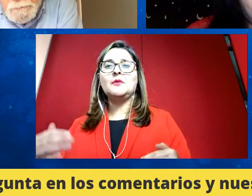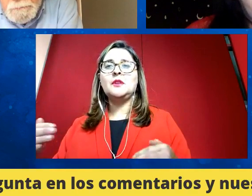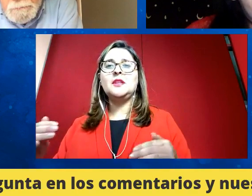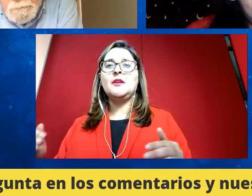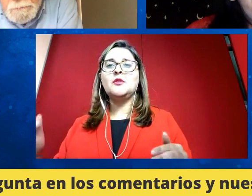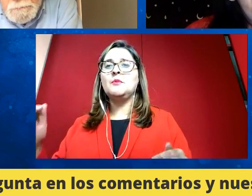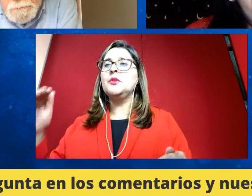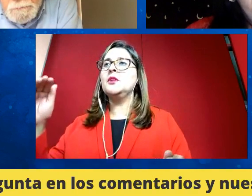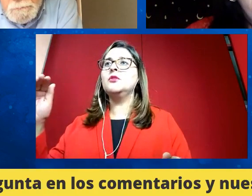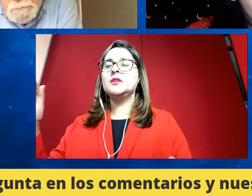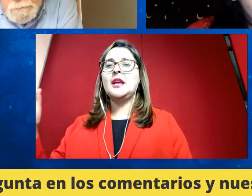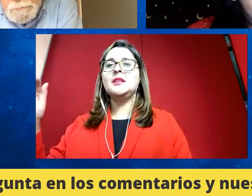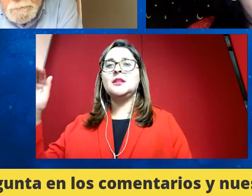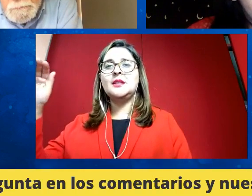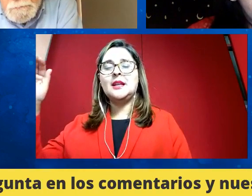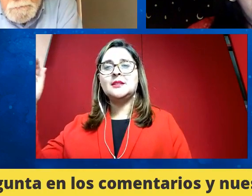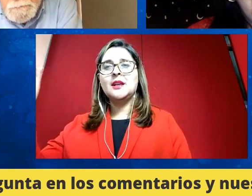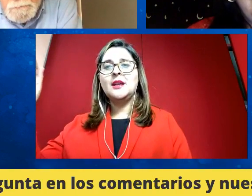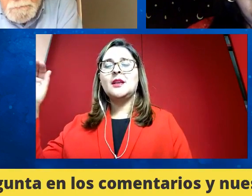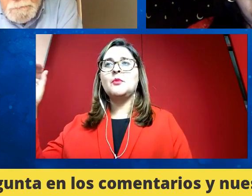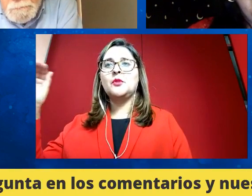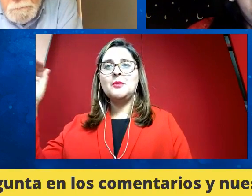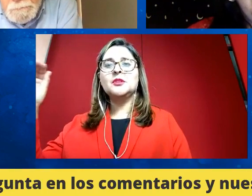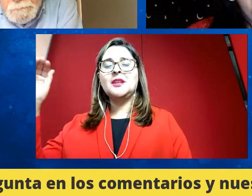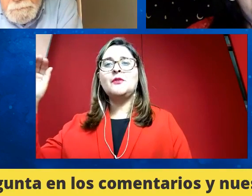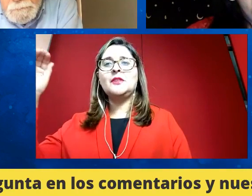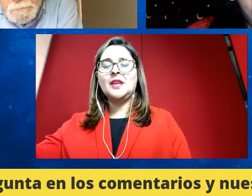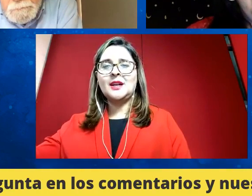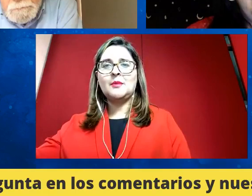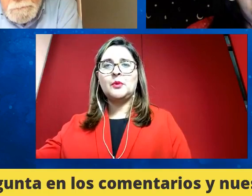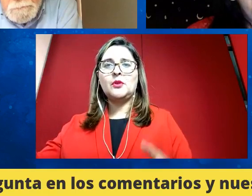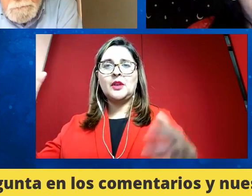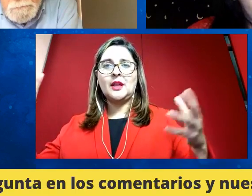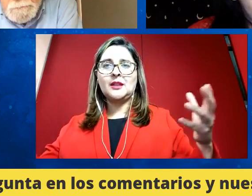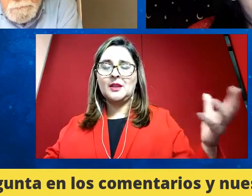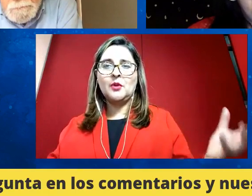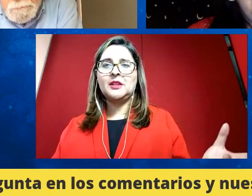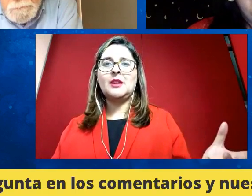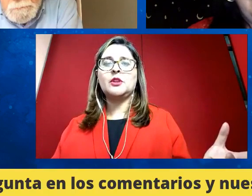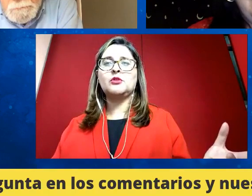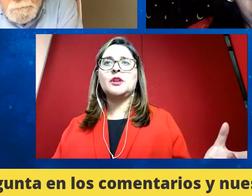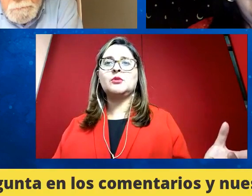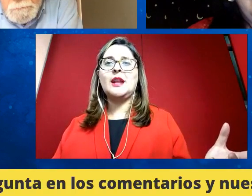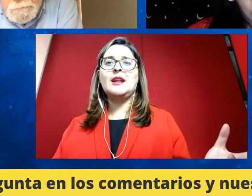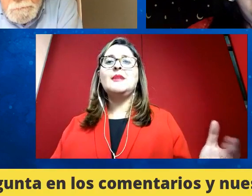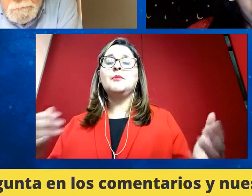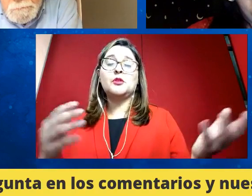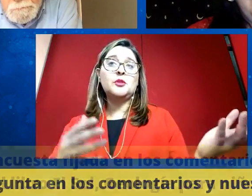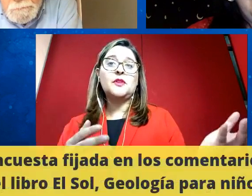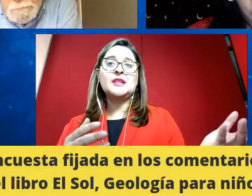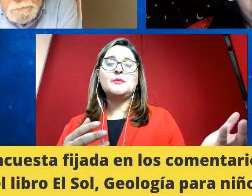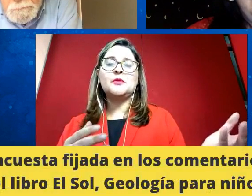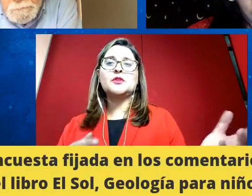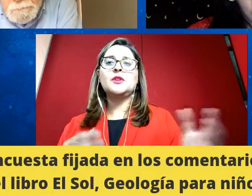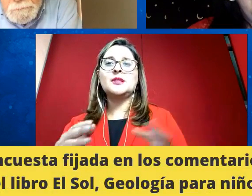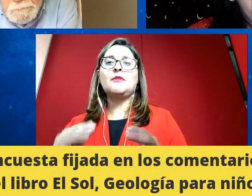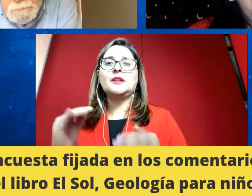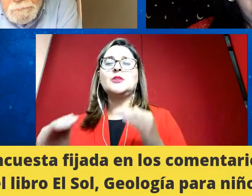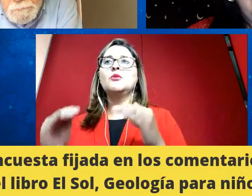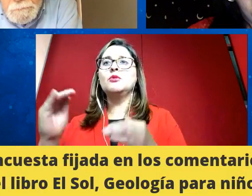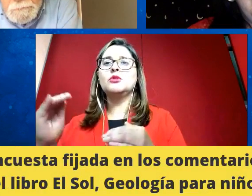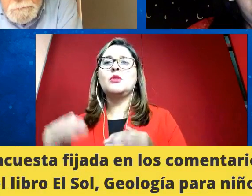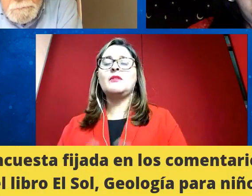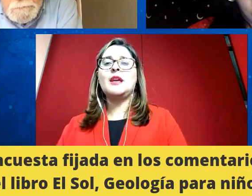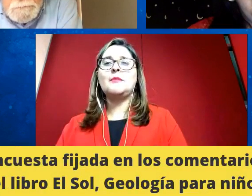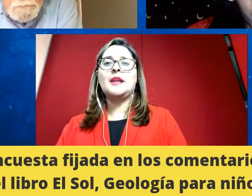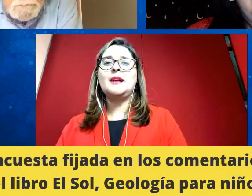que en definitiva nos van poniendo quizás en sitiales que podríamos tener ventajas por lo que tenemos este laboratorio natural, pero como nos decía el profesor, quizás